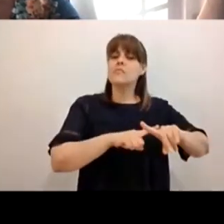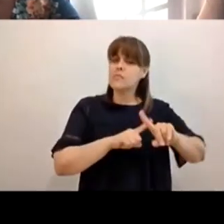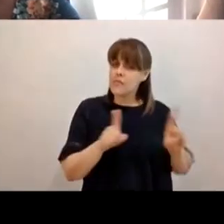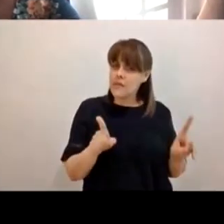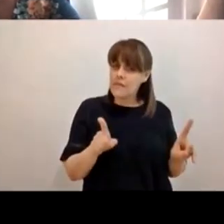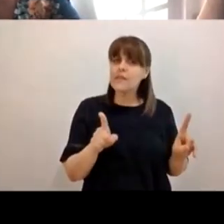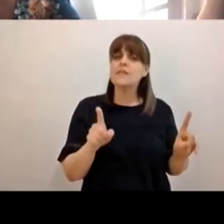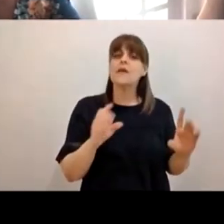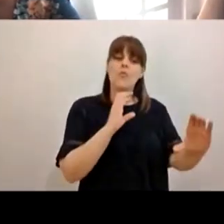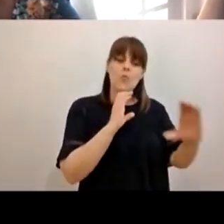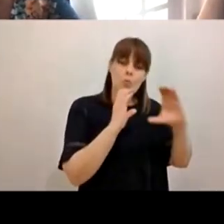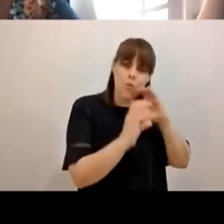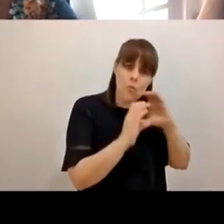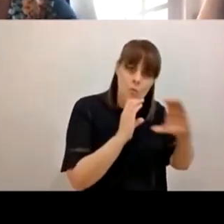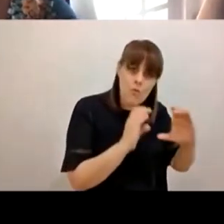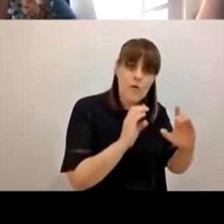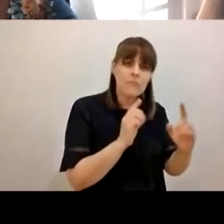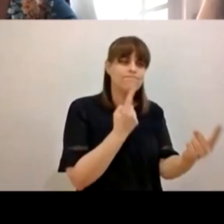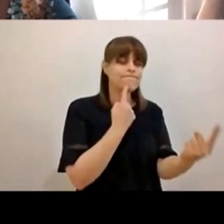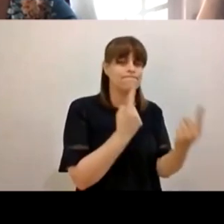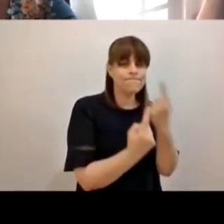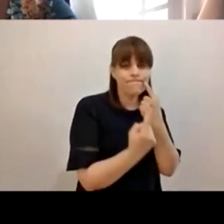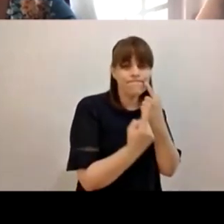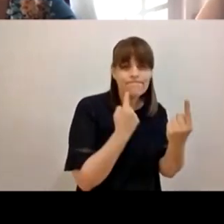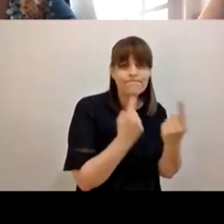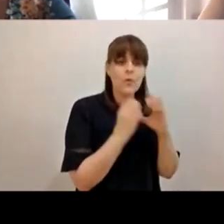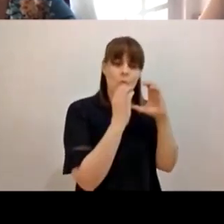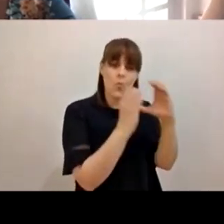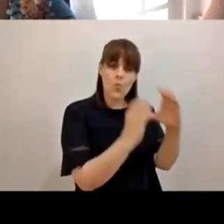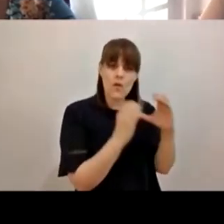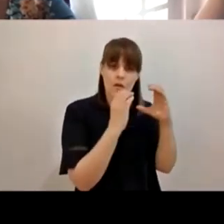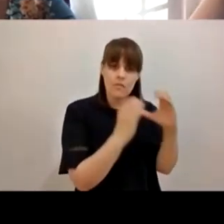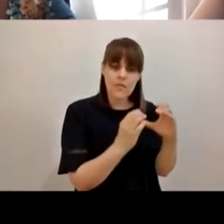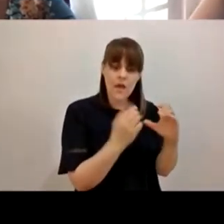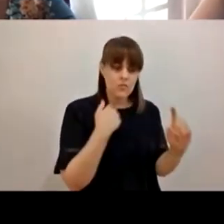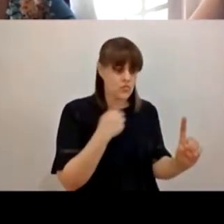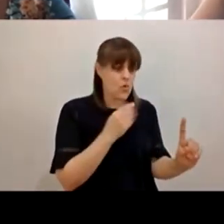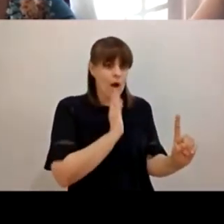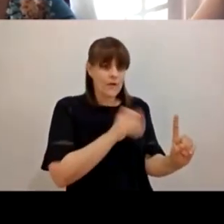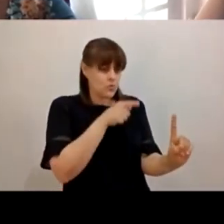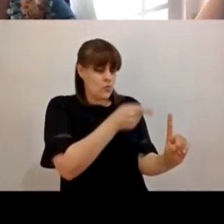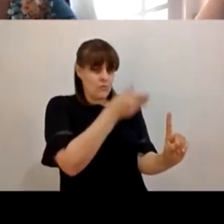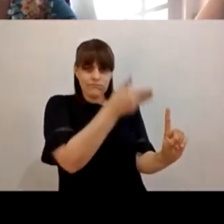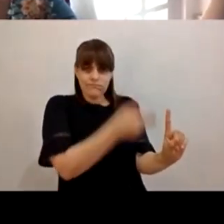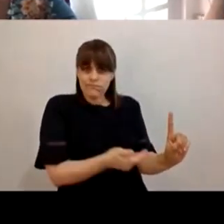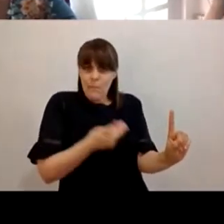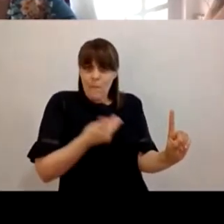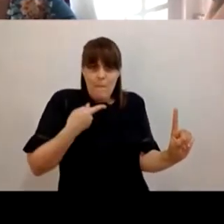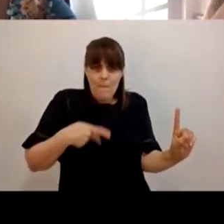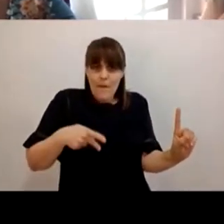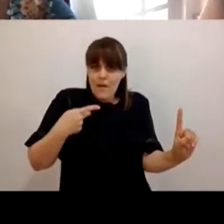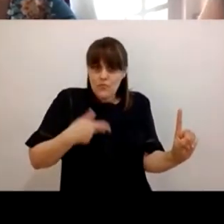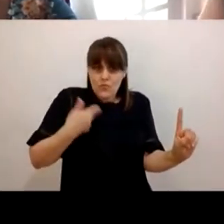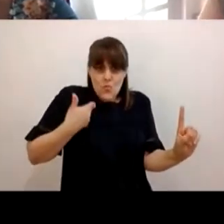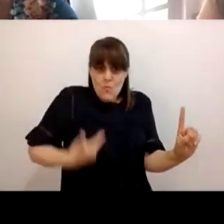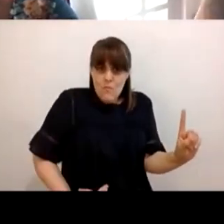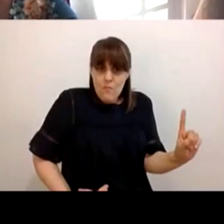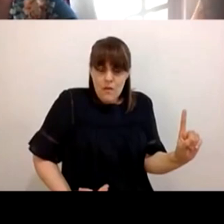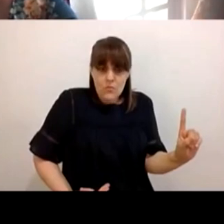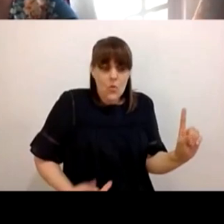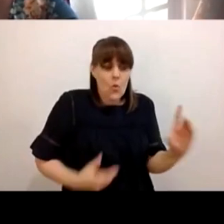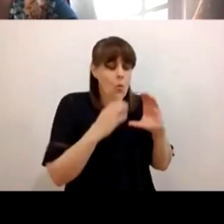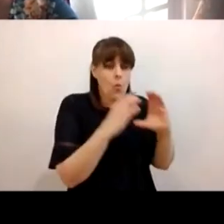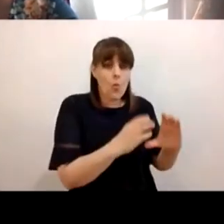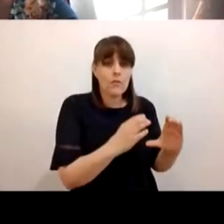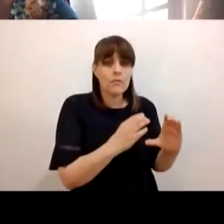alogal y de cuidado tiene que ser una relación ética donde yo lo reconozco como persona y donde asumo que el cuidado no es un privilegio sino su